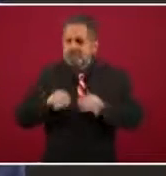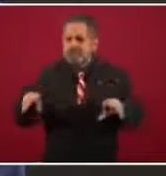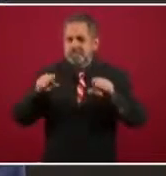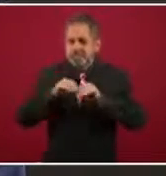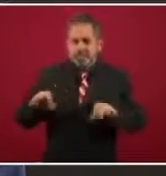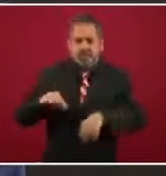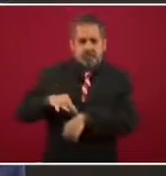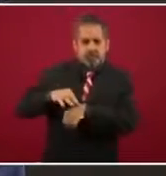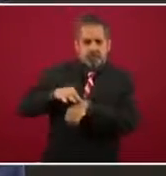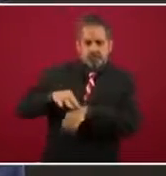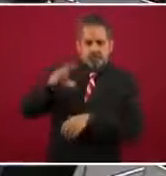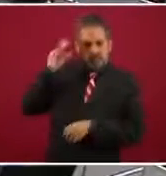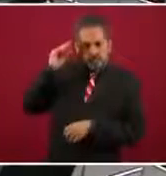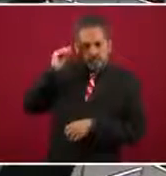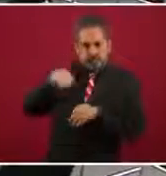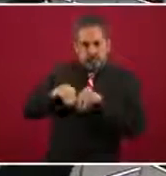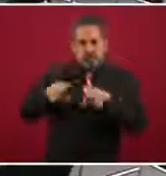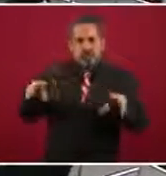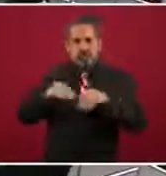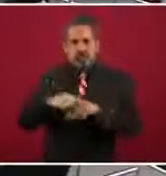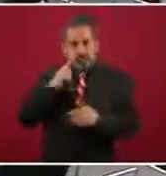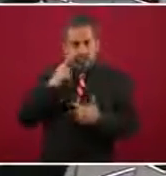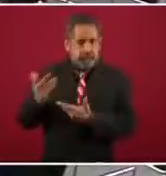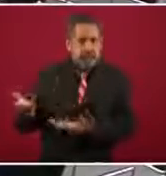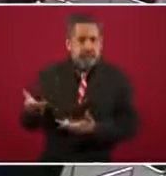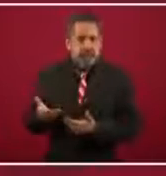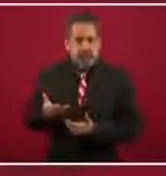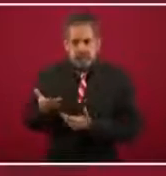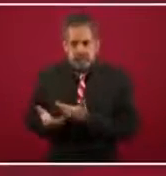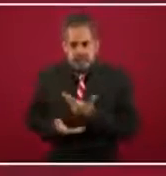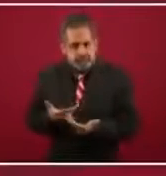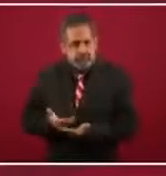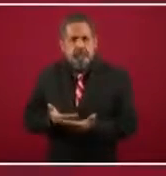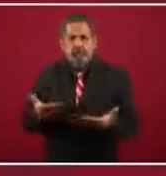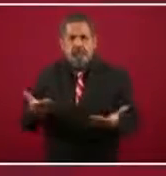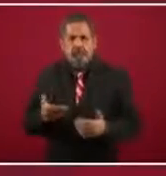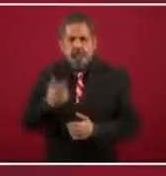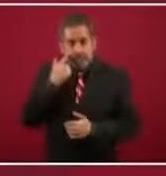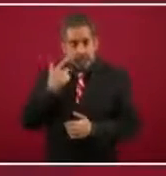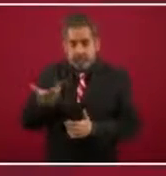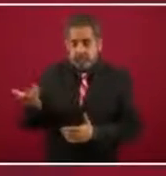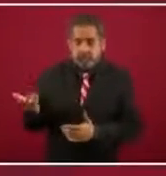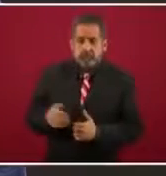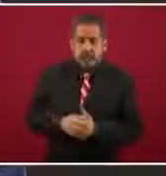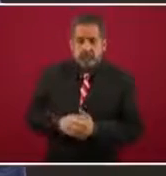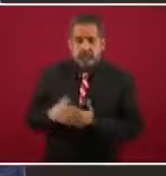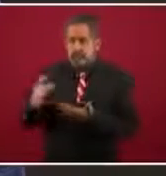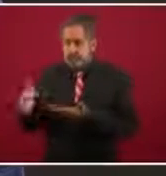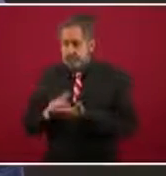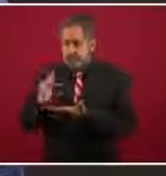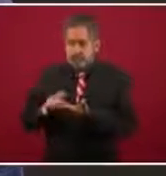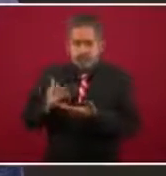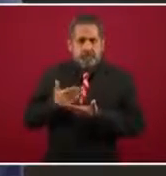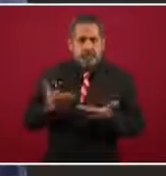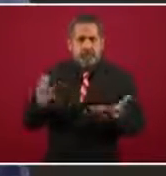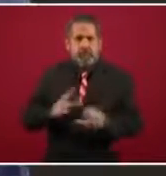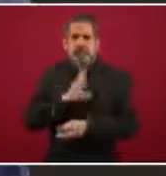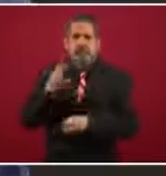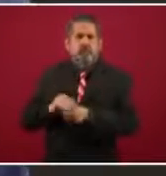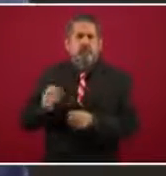en vivo. Fíjense el servicio social, el apoyo. En